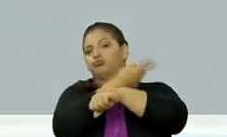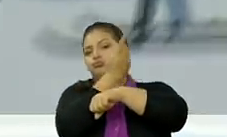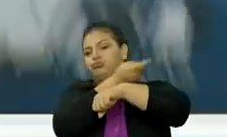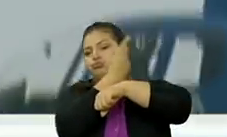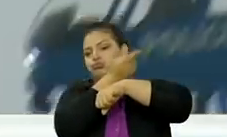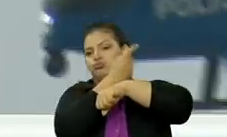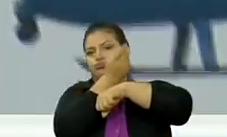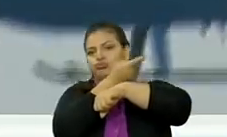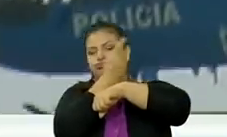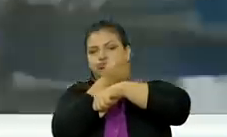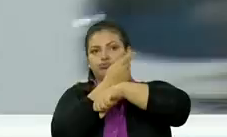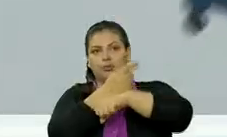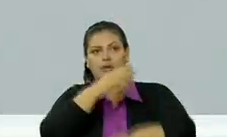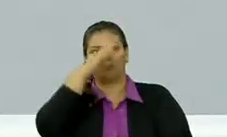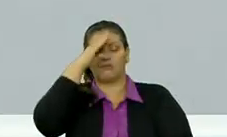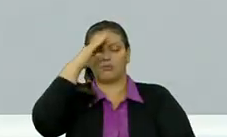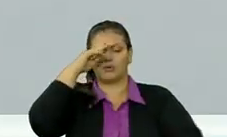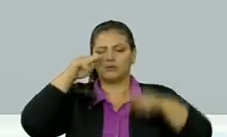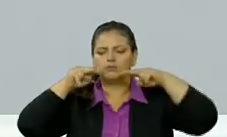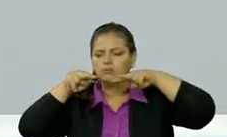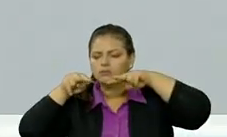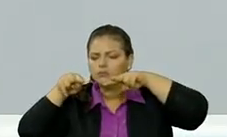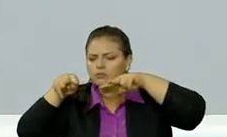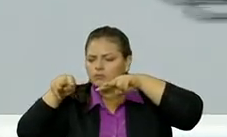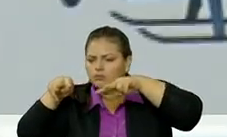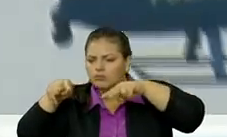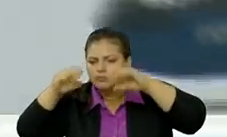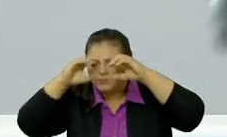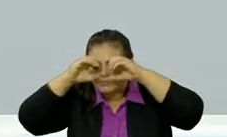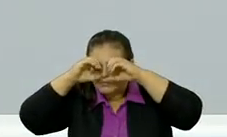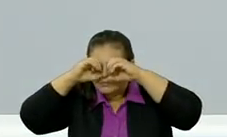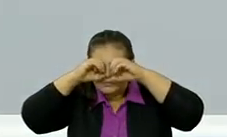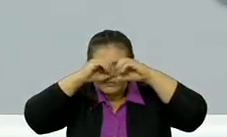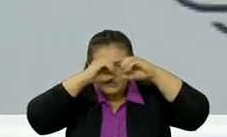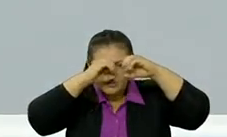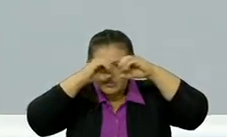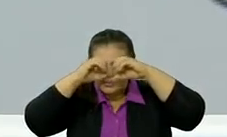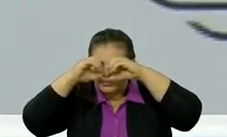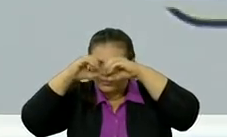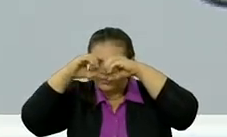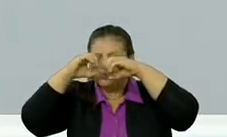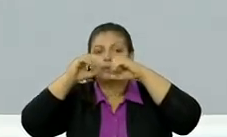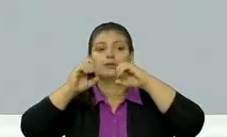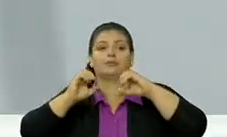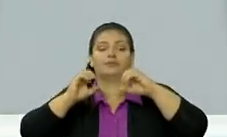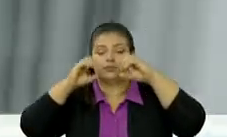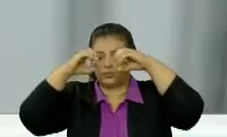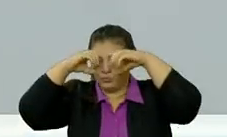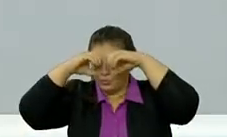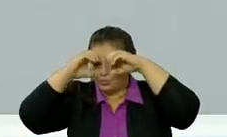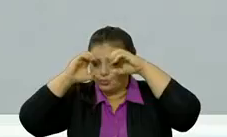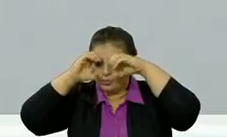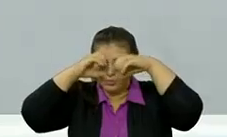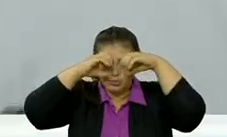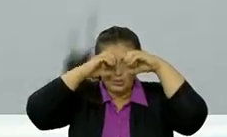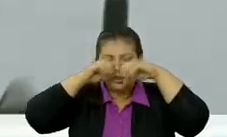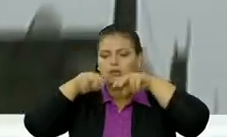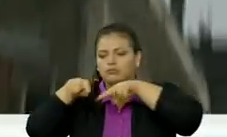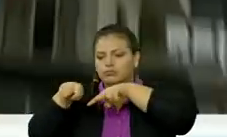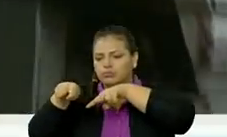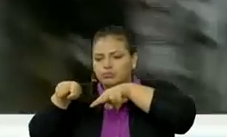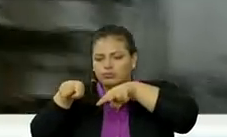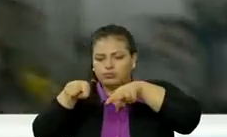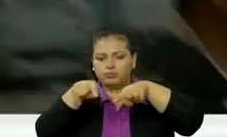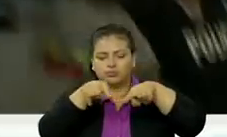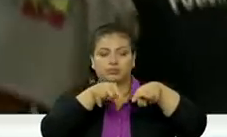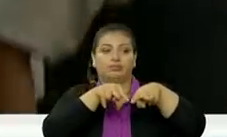visores respectivos, para de allá arriba monitorear todos los detalles de